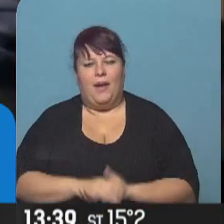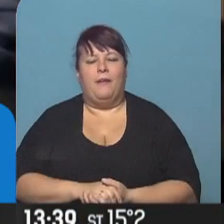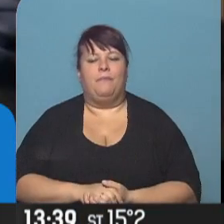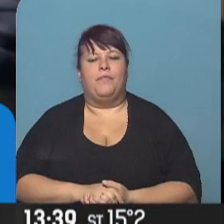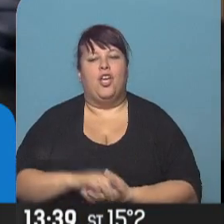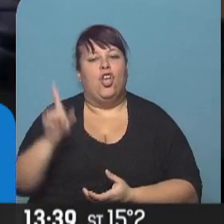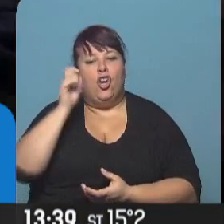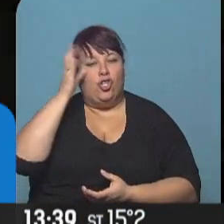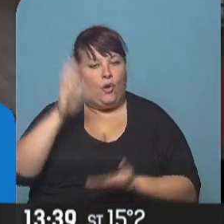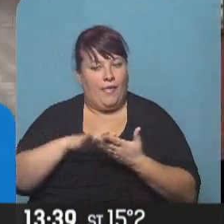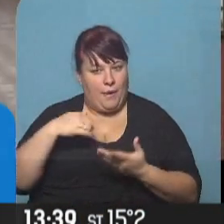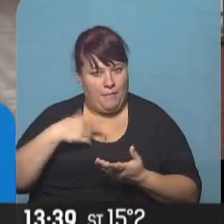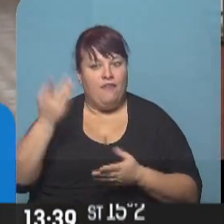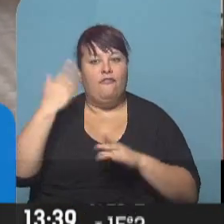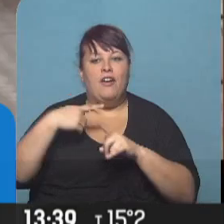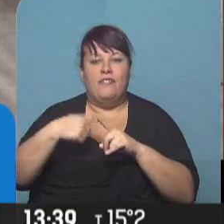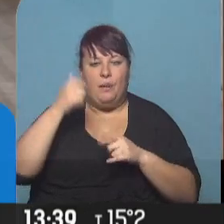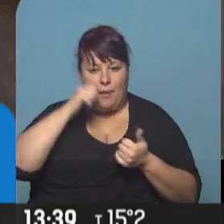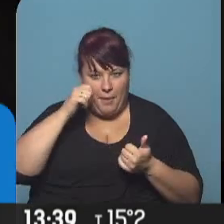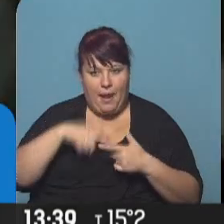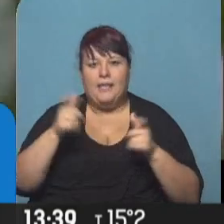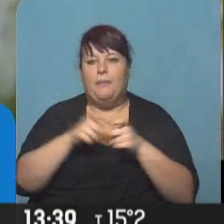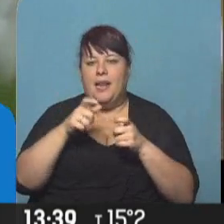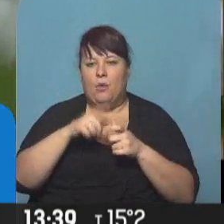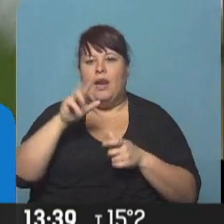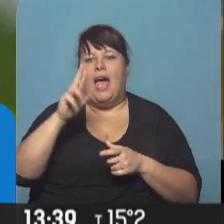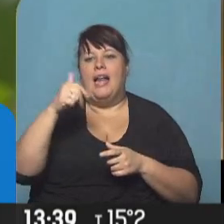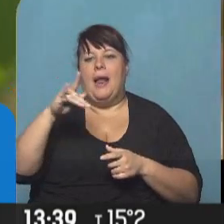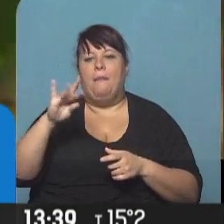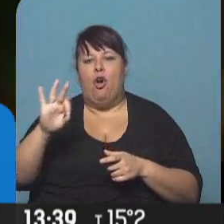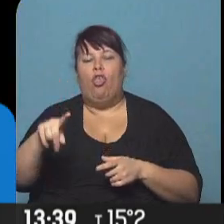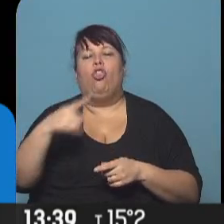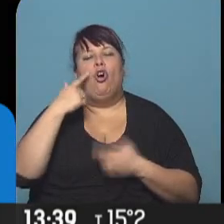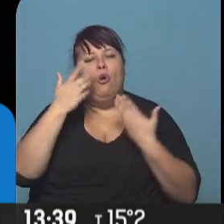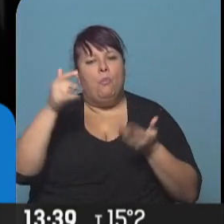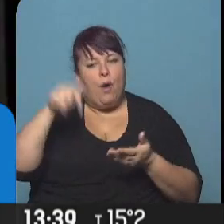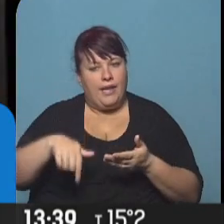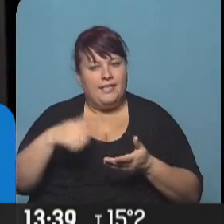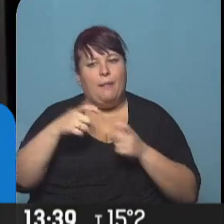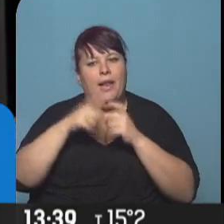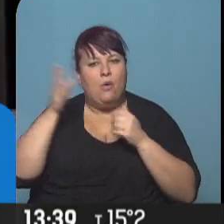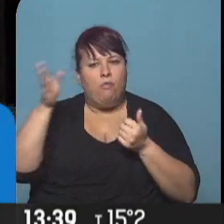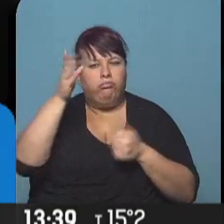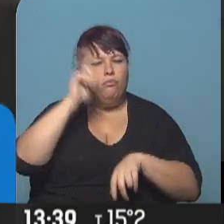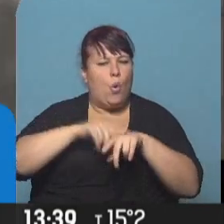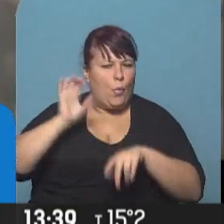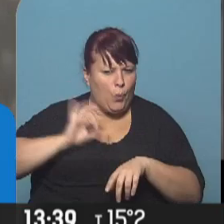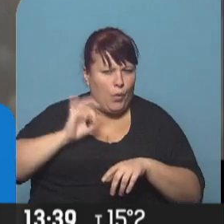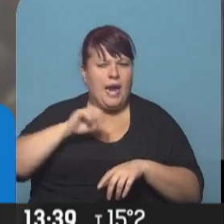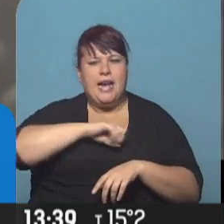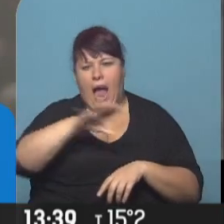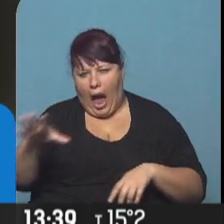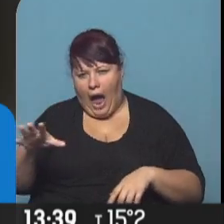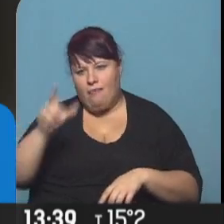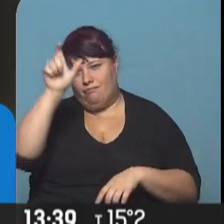No te olvides de mí, ha pasado por el Festival de Mar del Plata, la película de Fernanda Ramondo, que tiene en esta road movie de época y rural